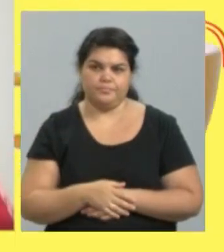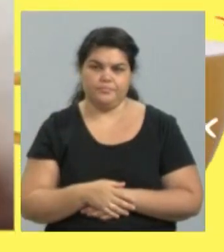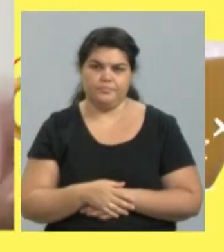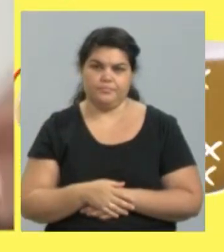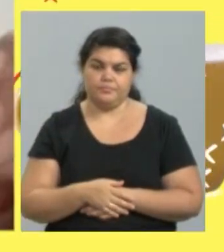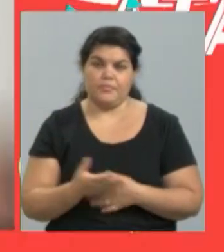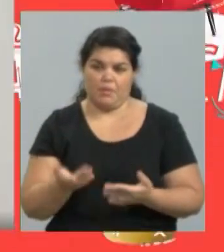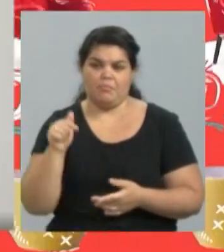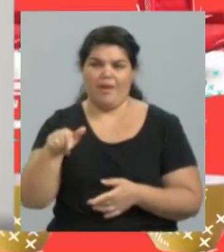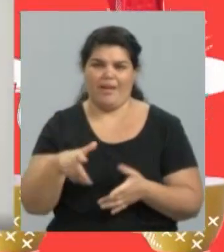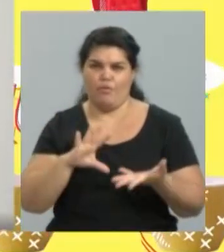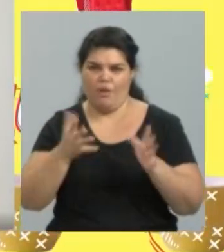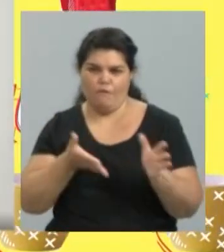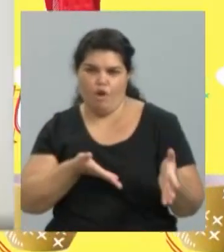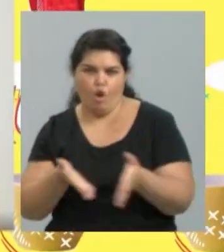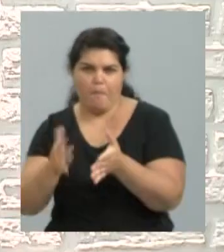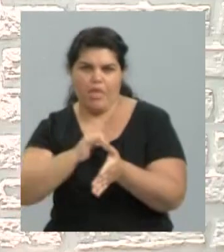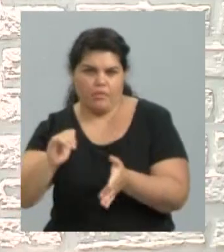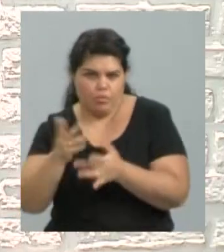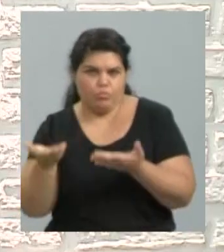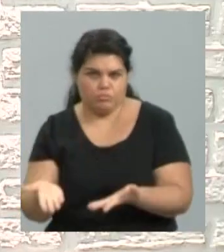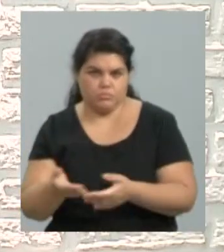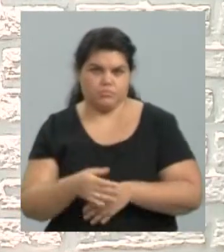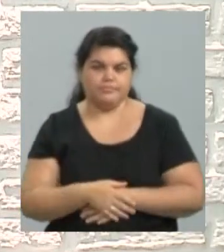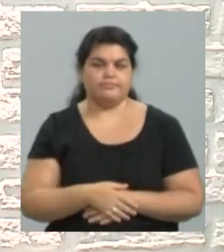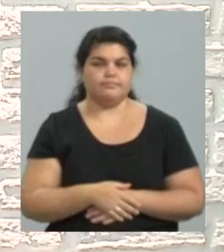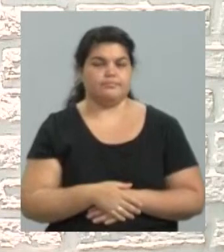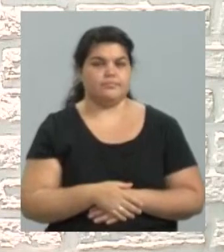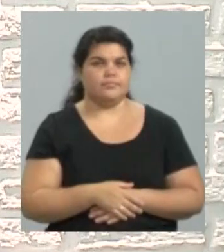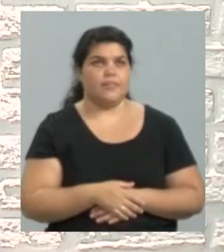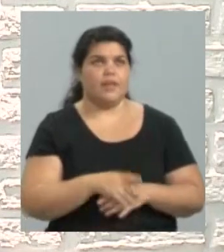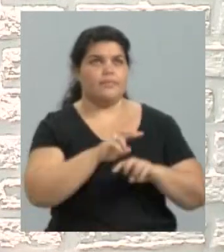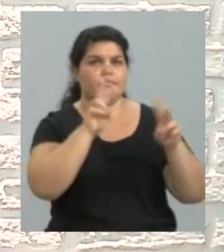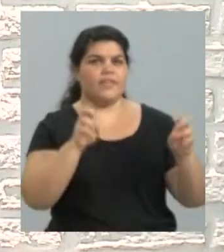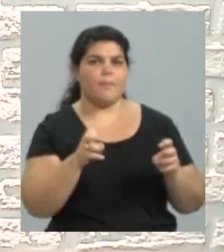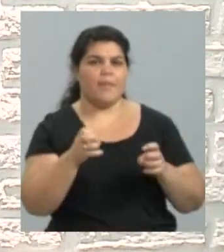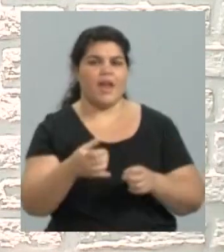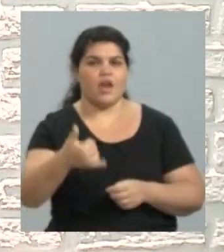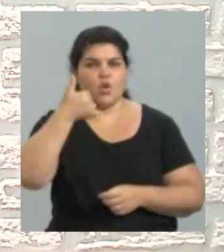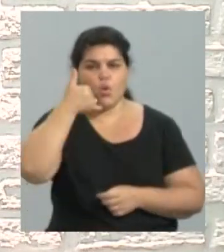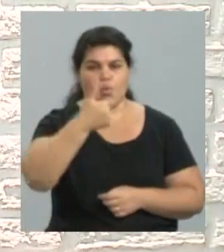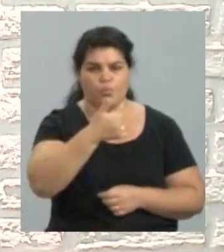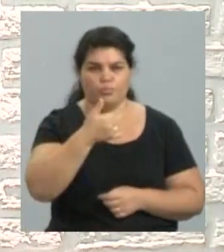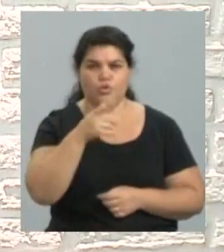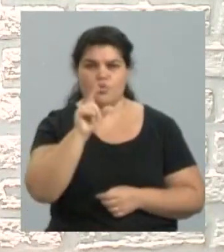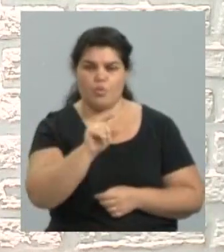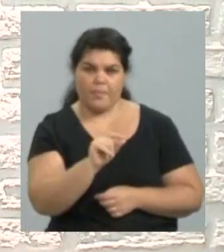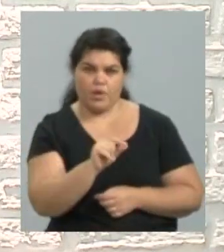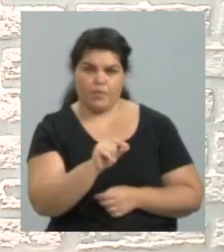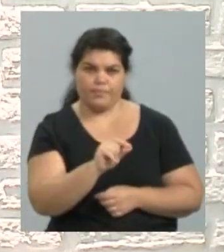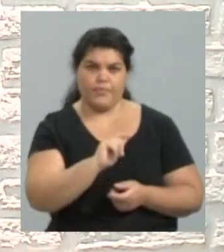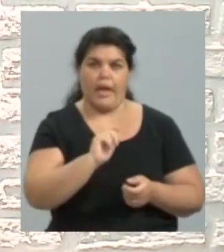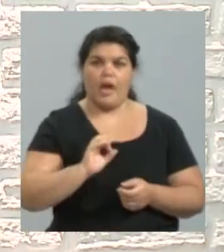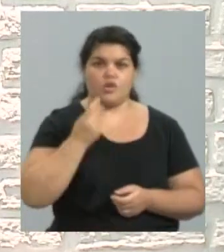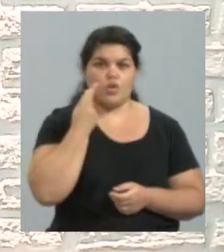por ahí viene la cosa. El tema de la línea de asistencia aquí 2021, ¿cambió? ¿Cuál va a